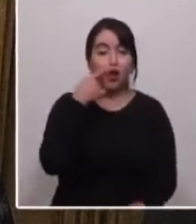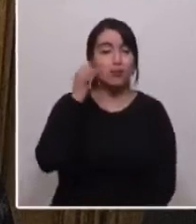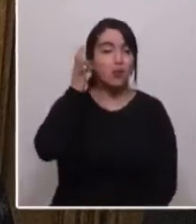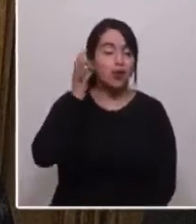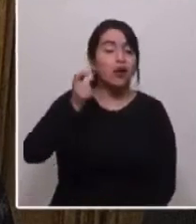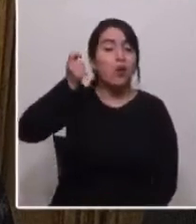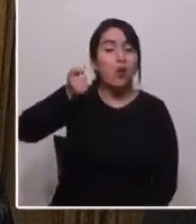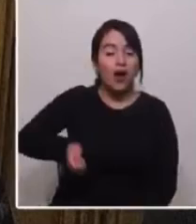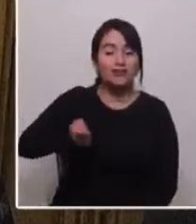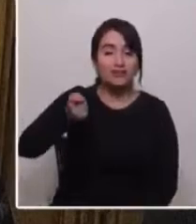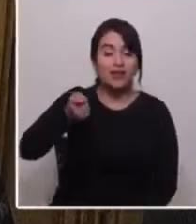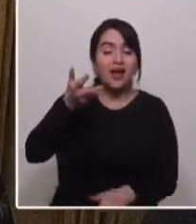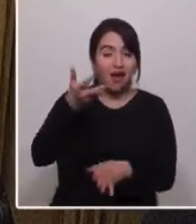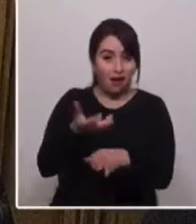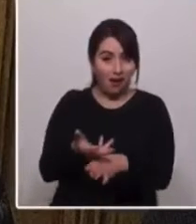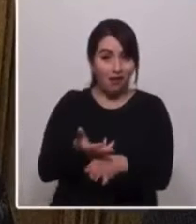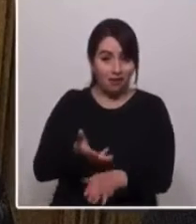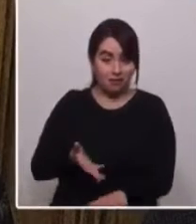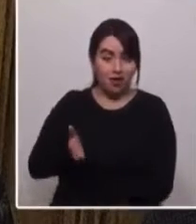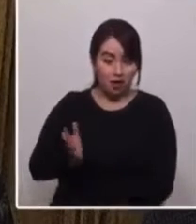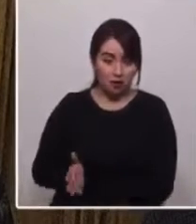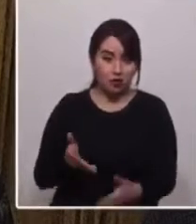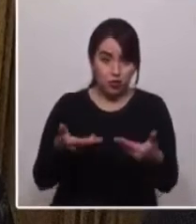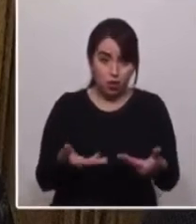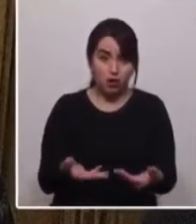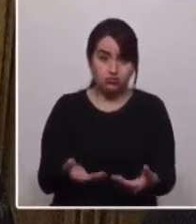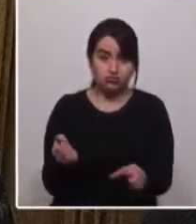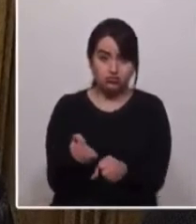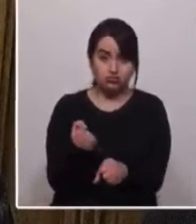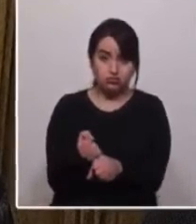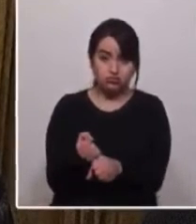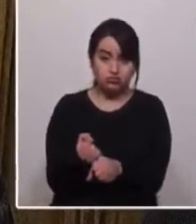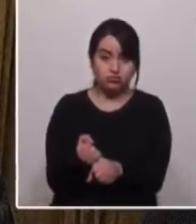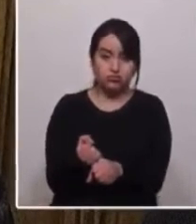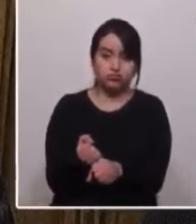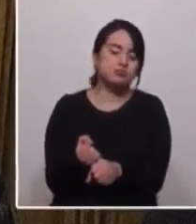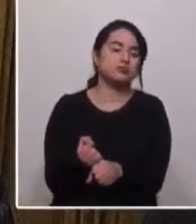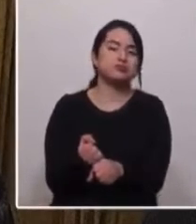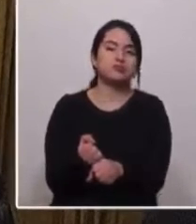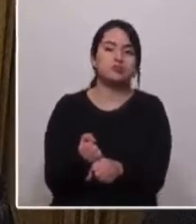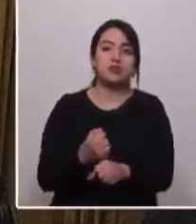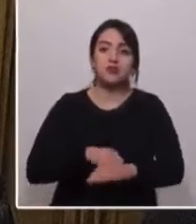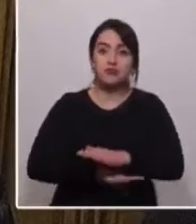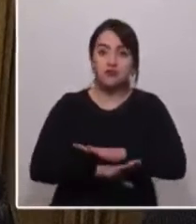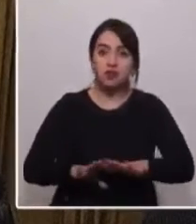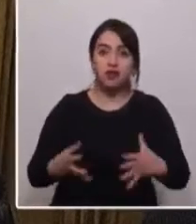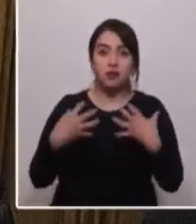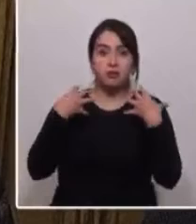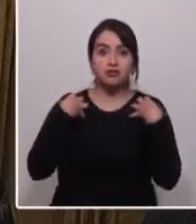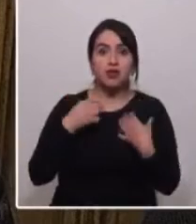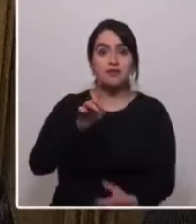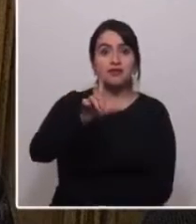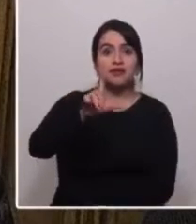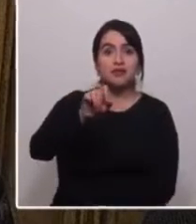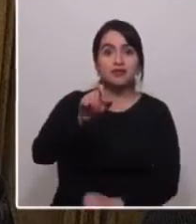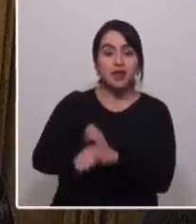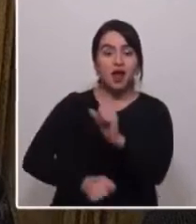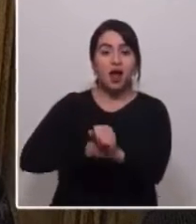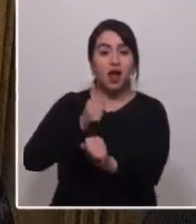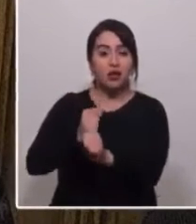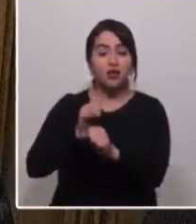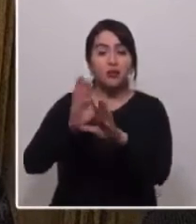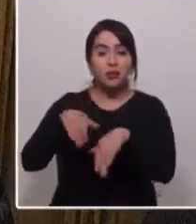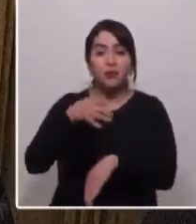jueces que se encuentran actualmente en funciones no dejarán sus cargos a los 70 años como establece la